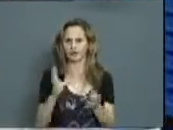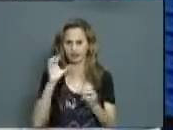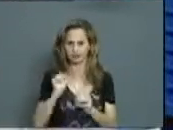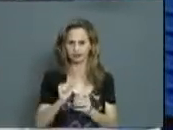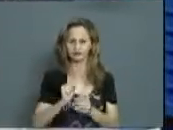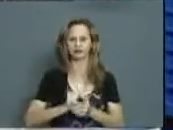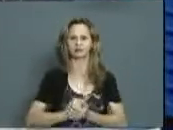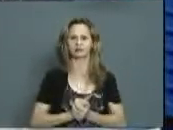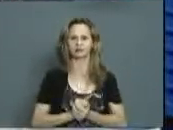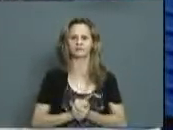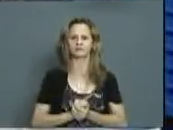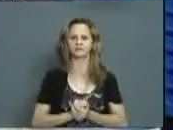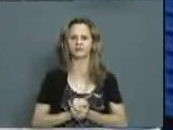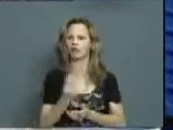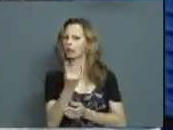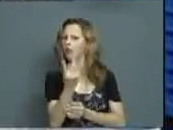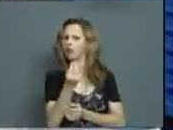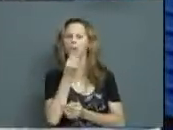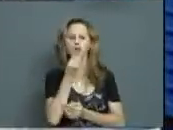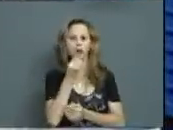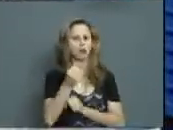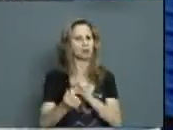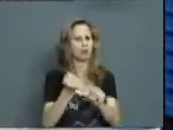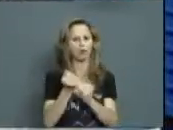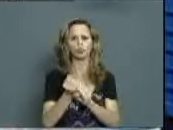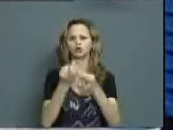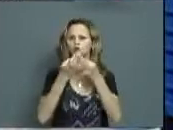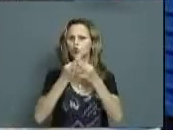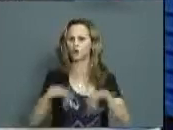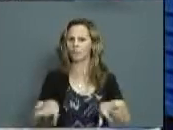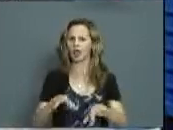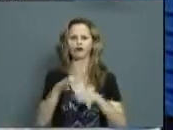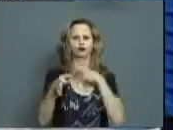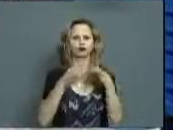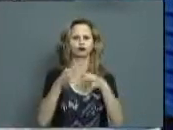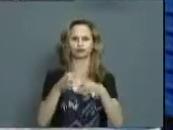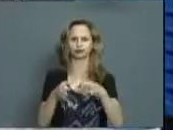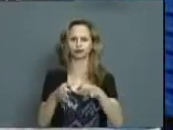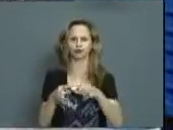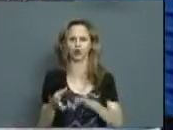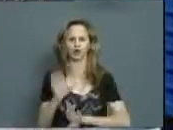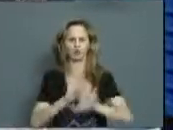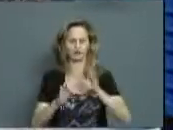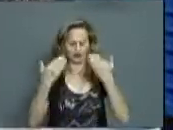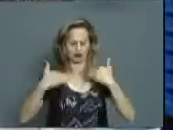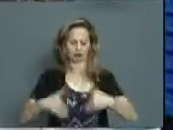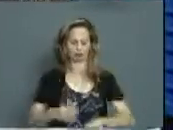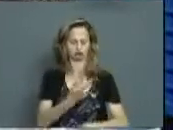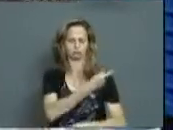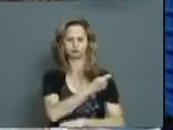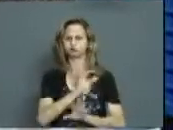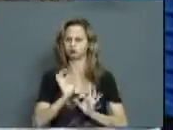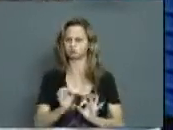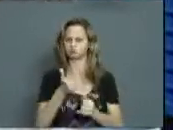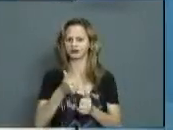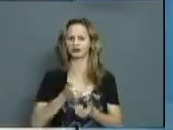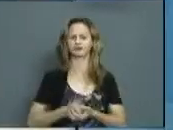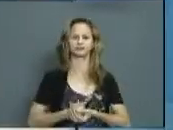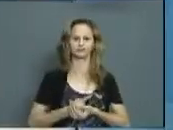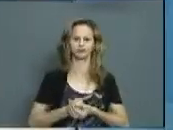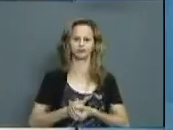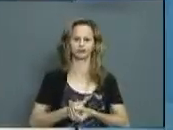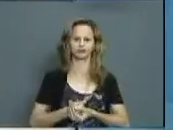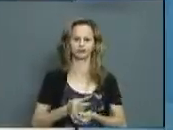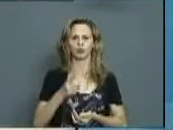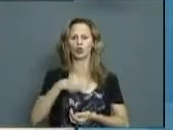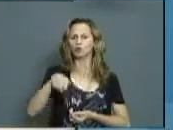las vacunas. Pero ambas pueden ser perfectamente funcionantes como una reactivación de la vacuna. Bueno, usted sé